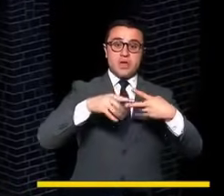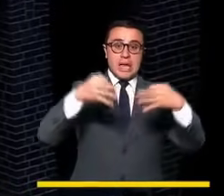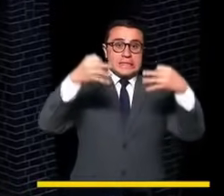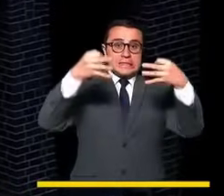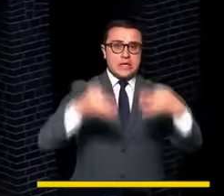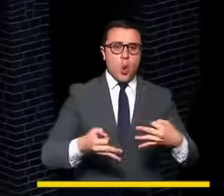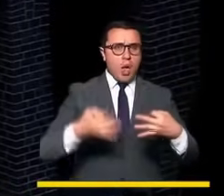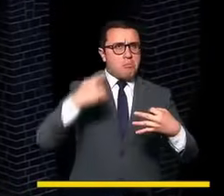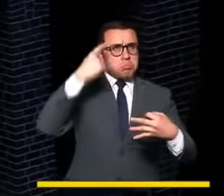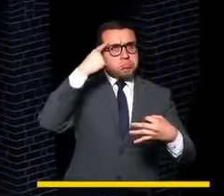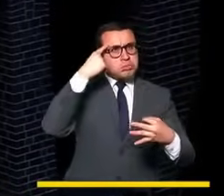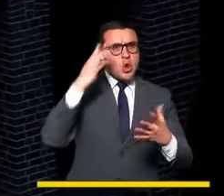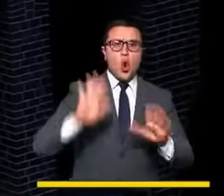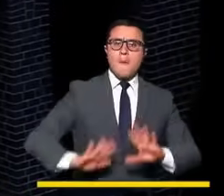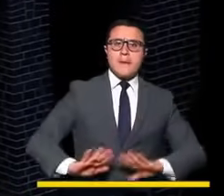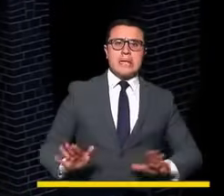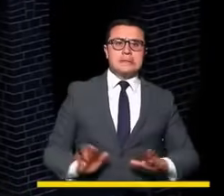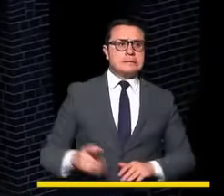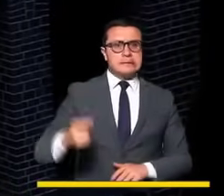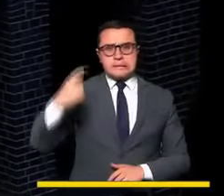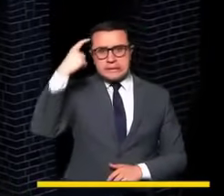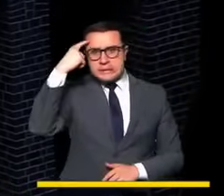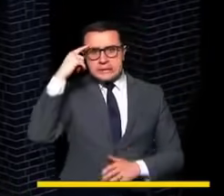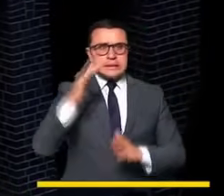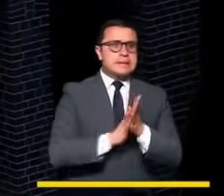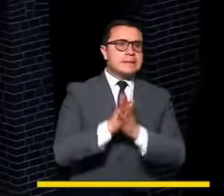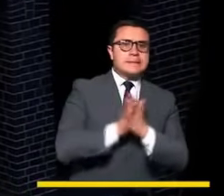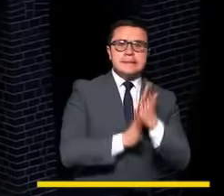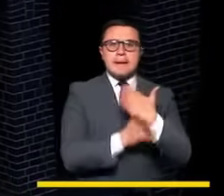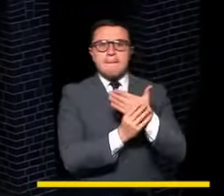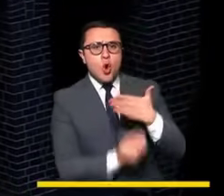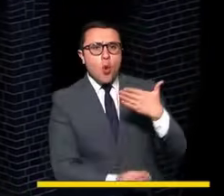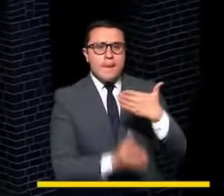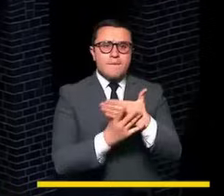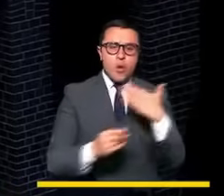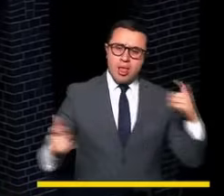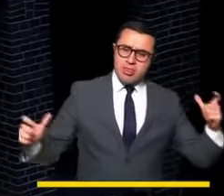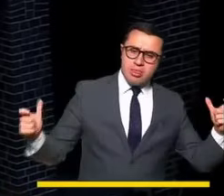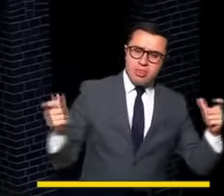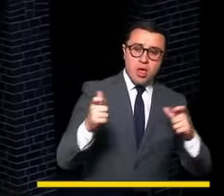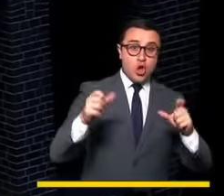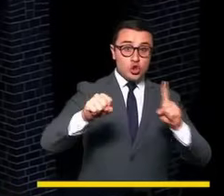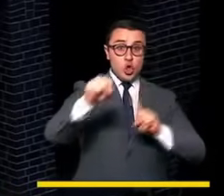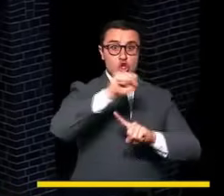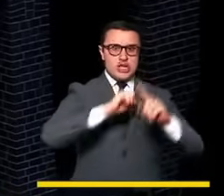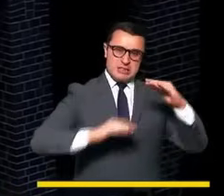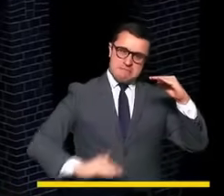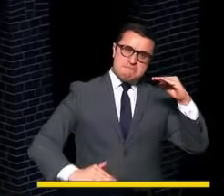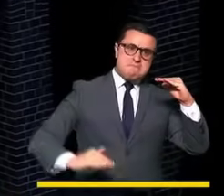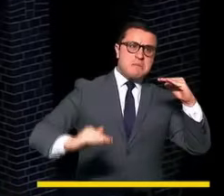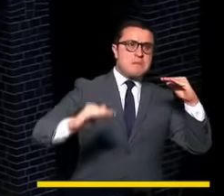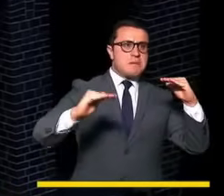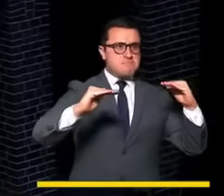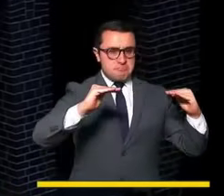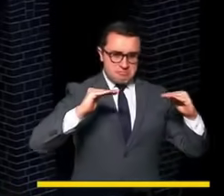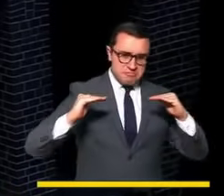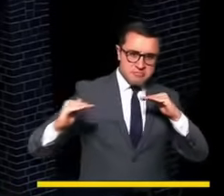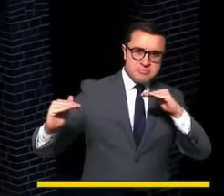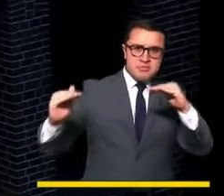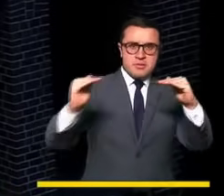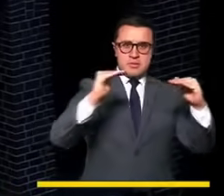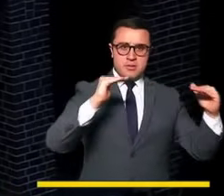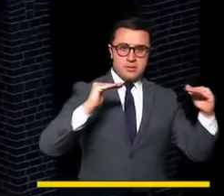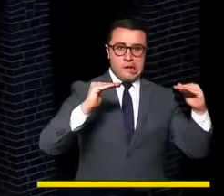cementa en la disminución de la pobreza, de la equidad social, de la disminución de